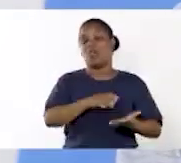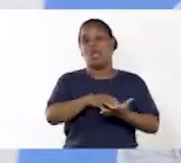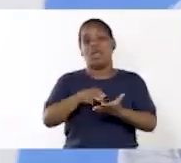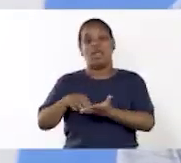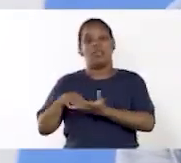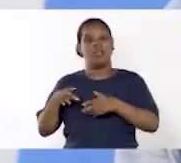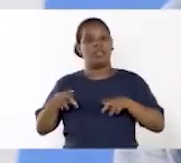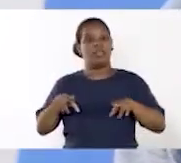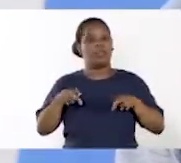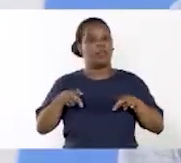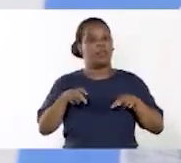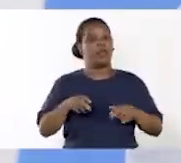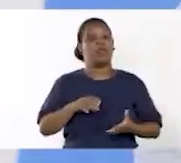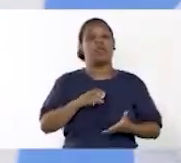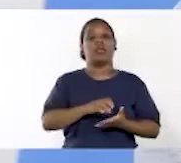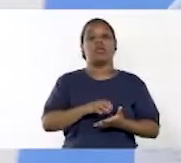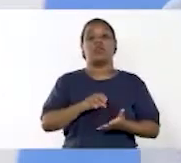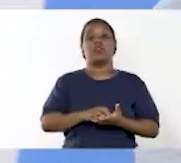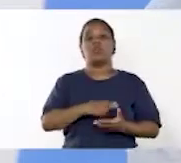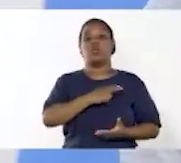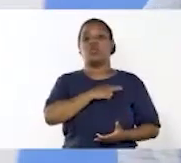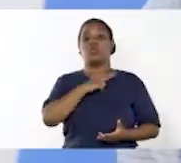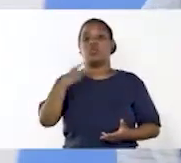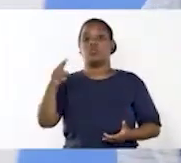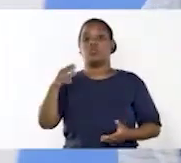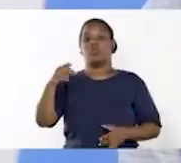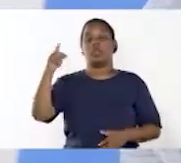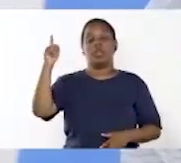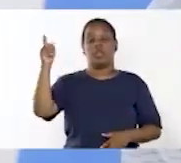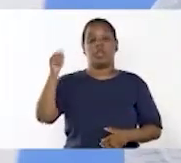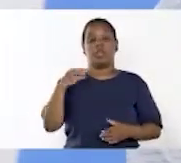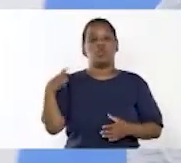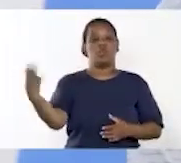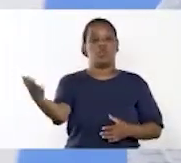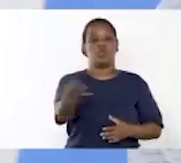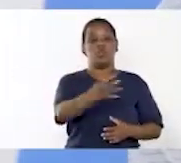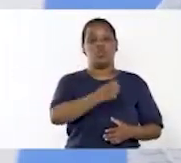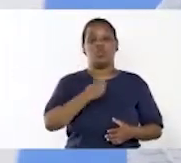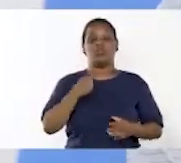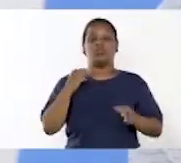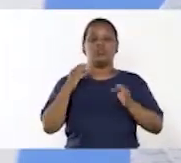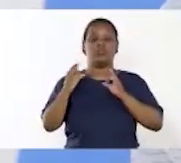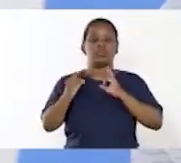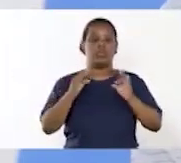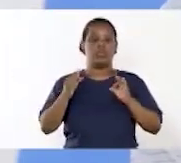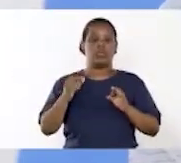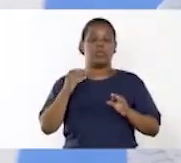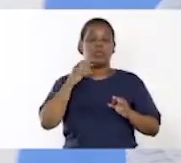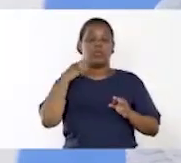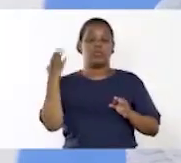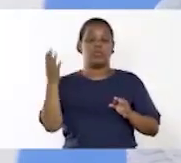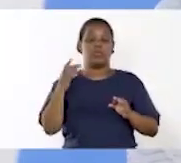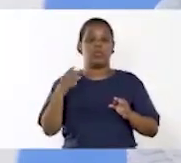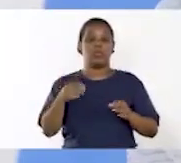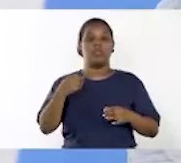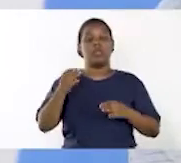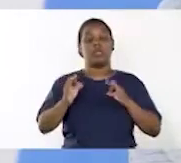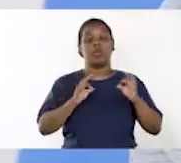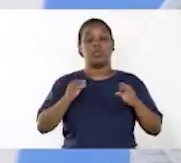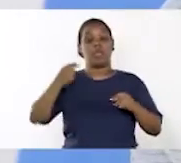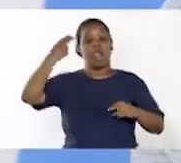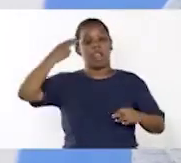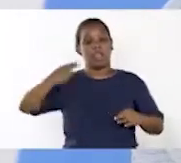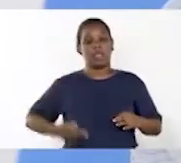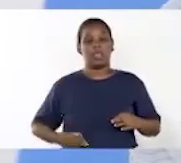necesarias, donde están nuestros mártires, y toda esa protección del medio ambiente. Cuidar la higiene, la limpieza, que en estos momentos